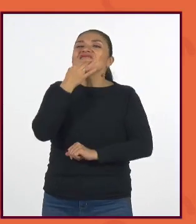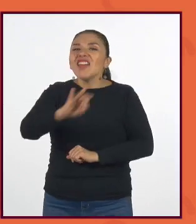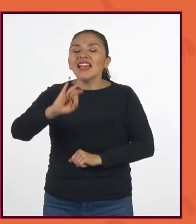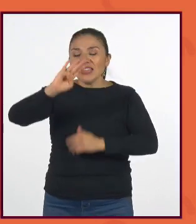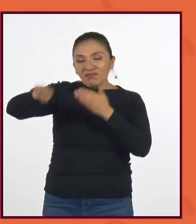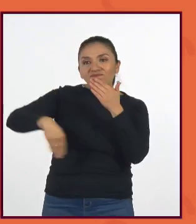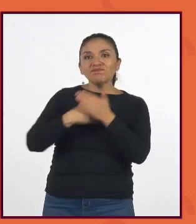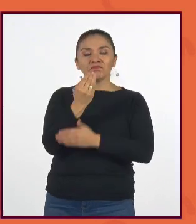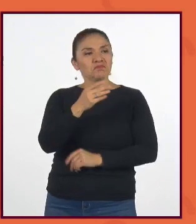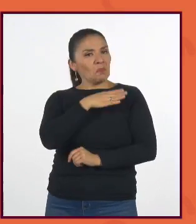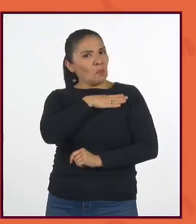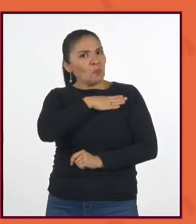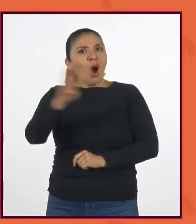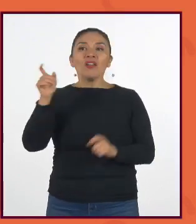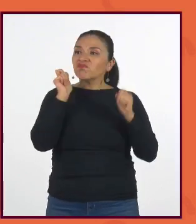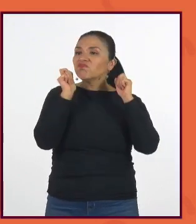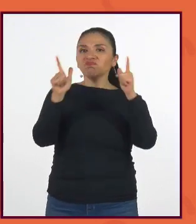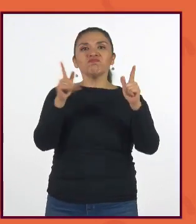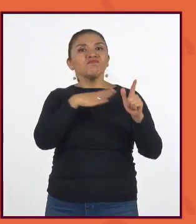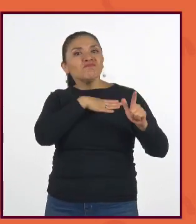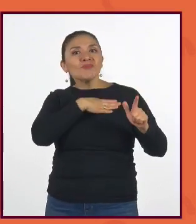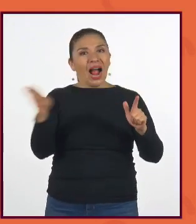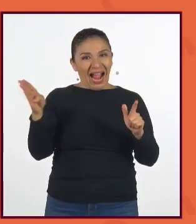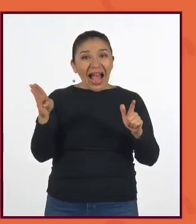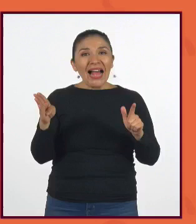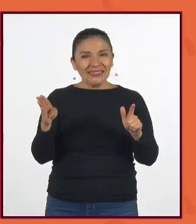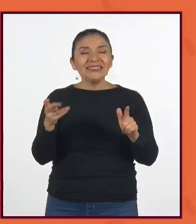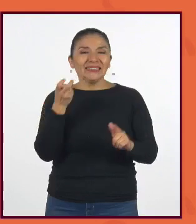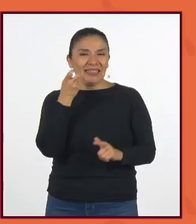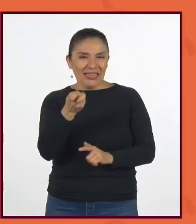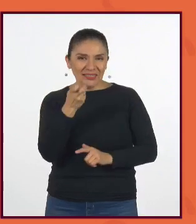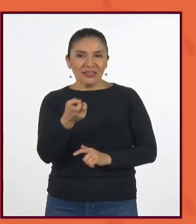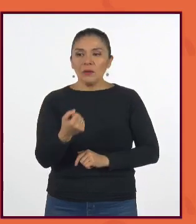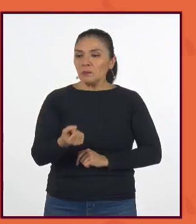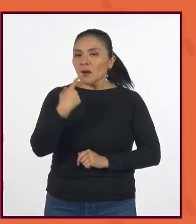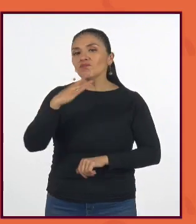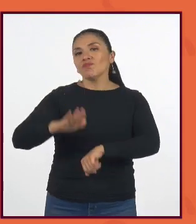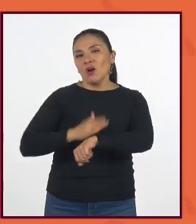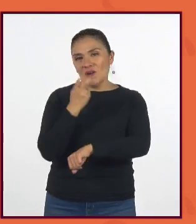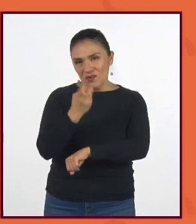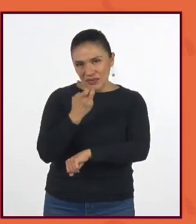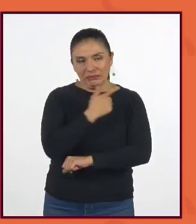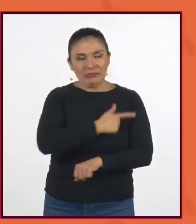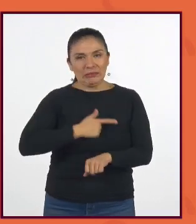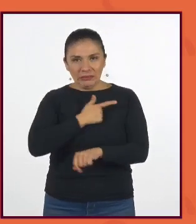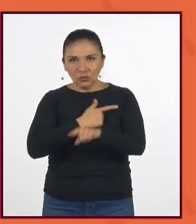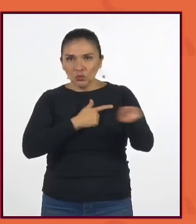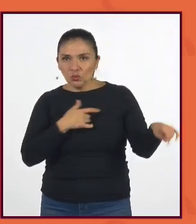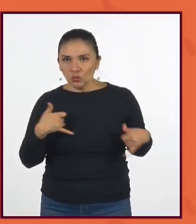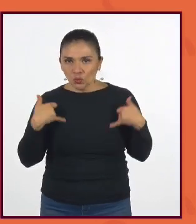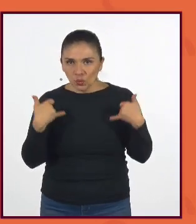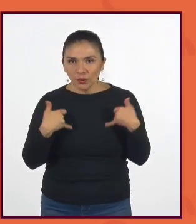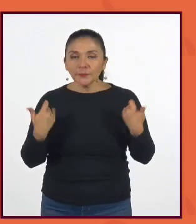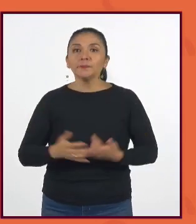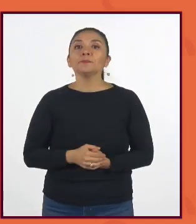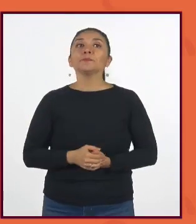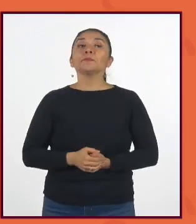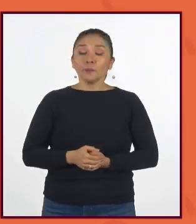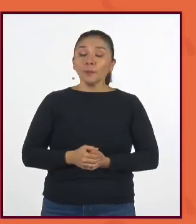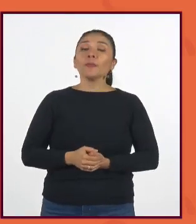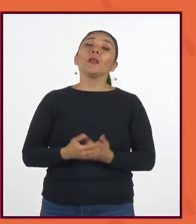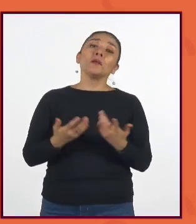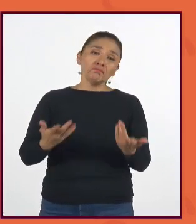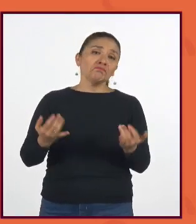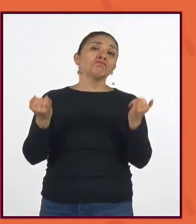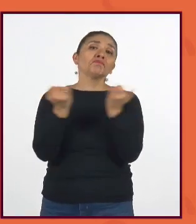como nuevo. Estar despierto en el momento. Despierto en el momento, exactamente. Wow. Y a corto plazo, pues